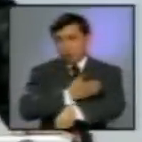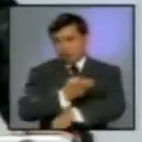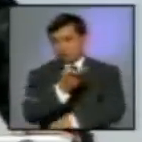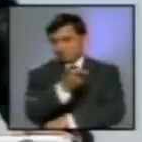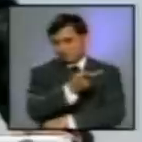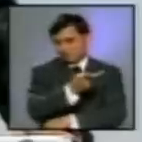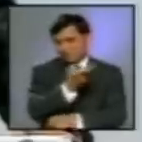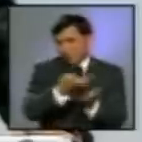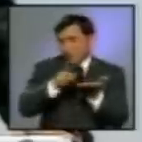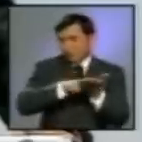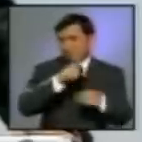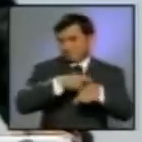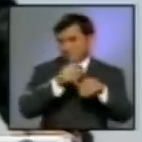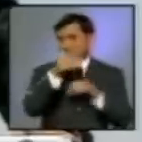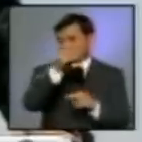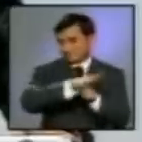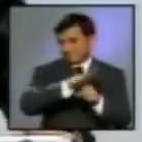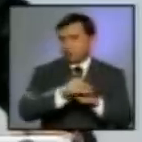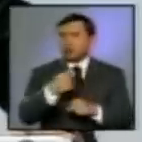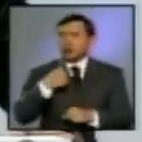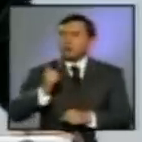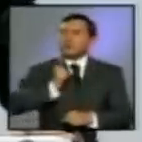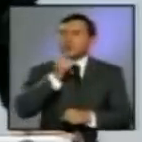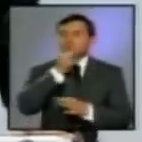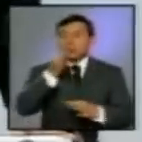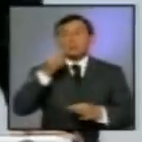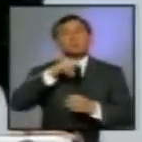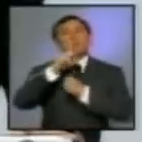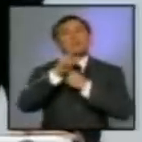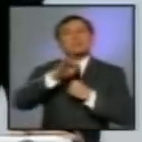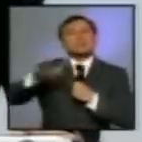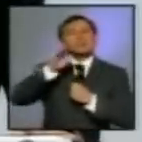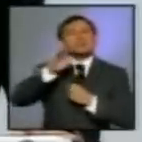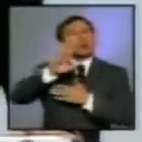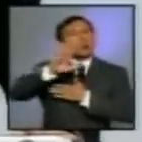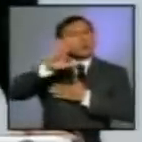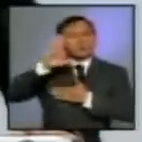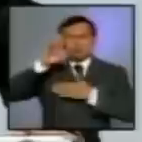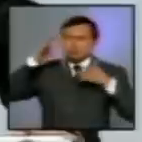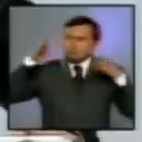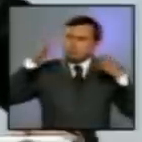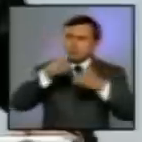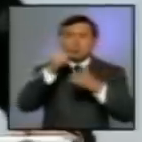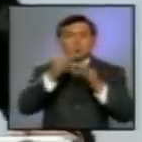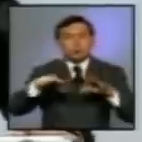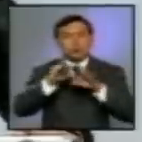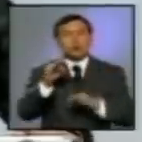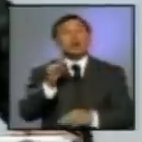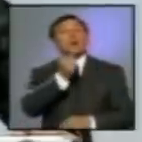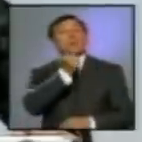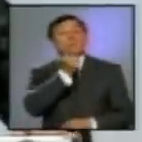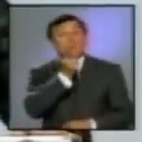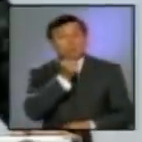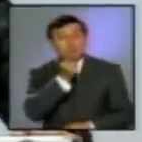para restablecer el orden y la paz en nuestro país pasa por mantener, por ahora, a las fuerzas del orden, a la Armada